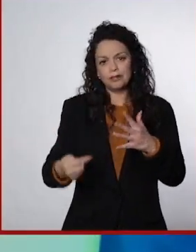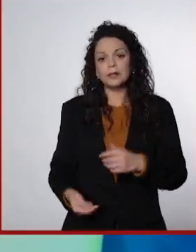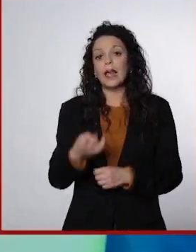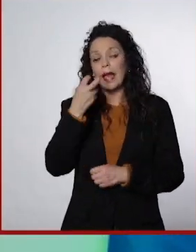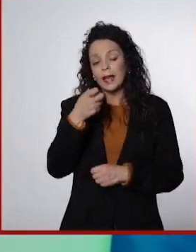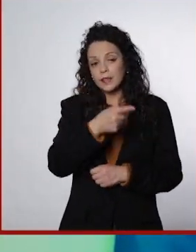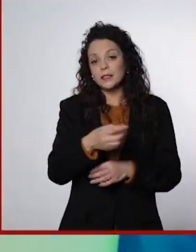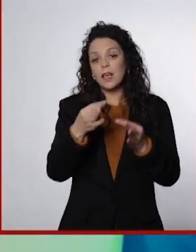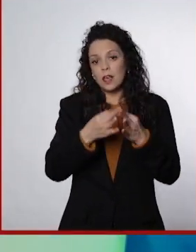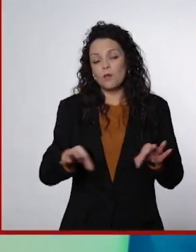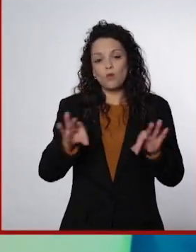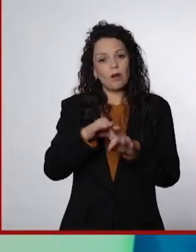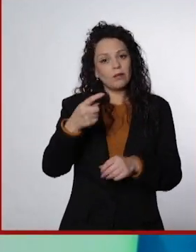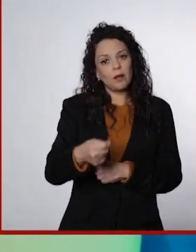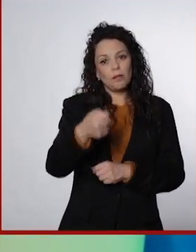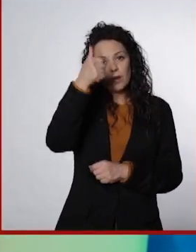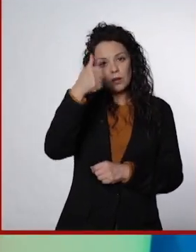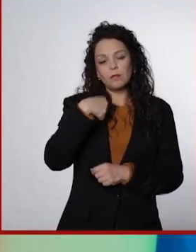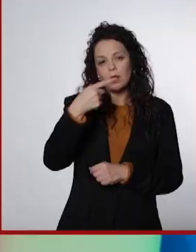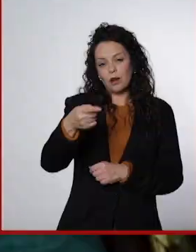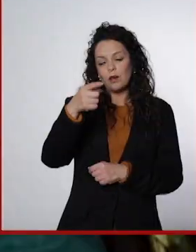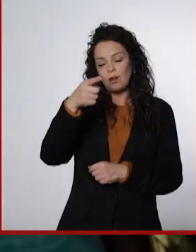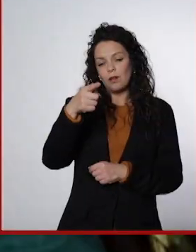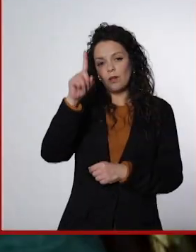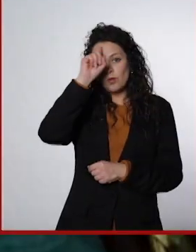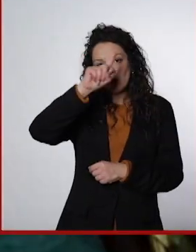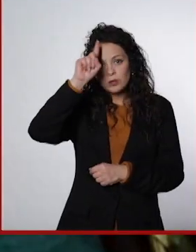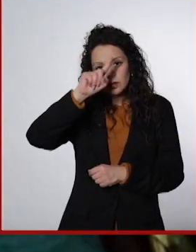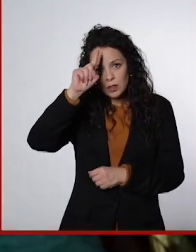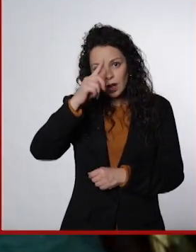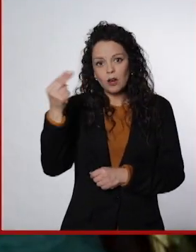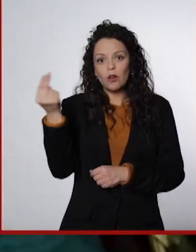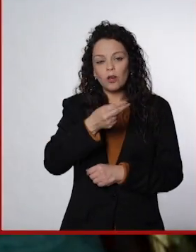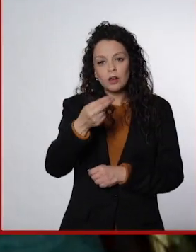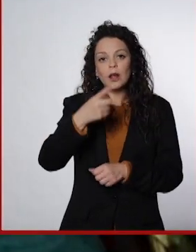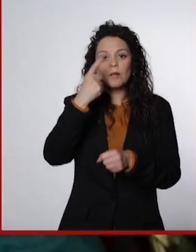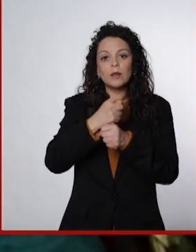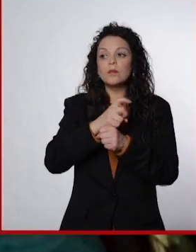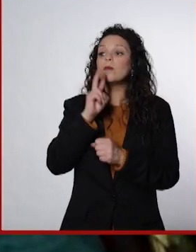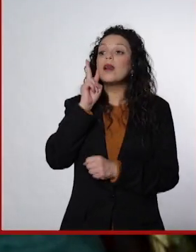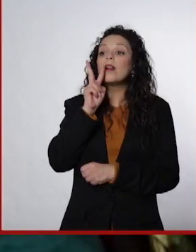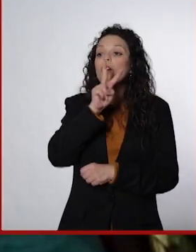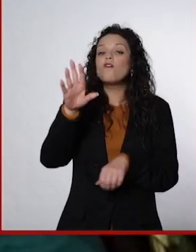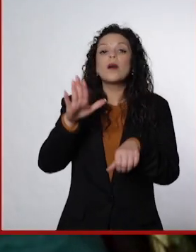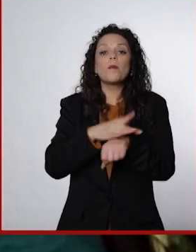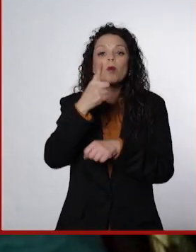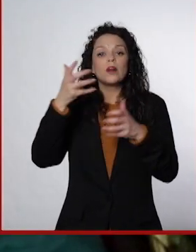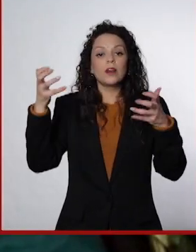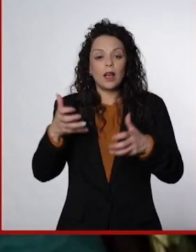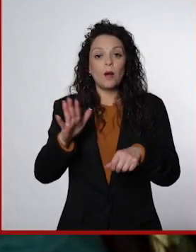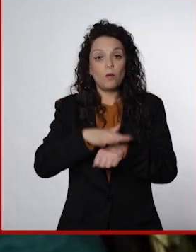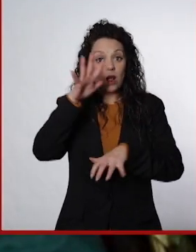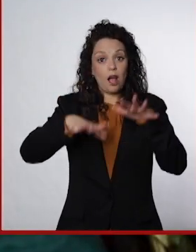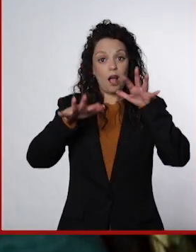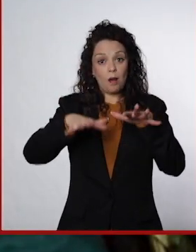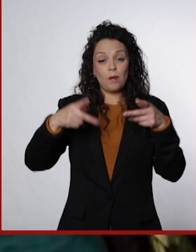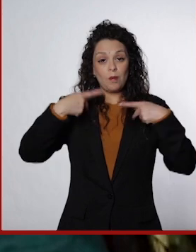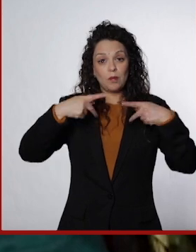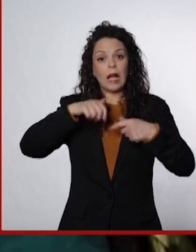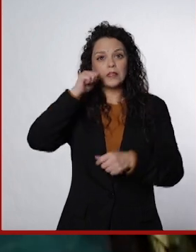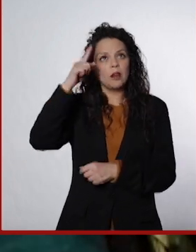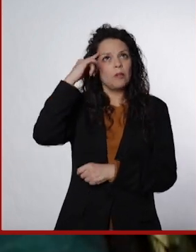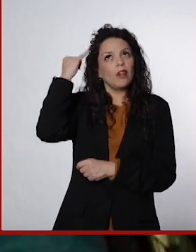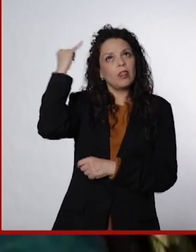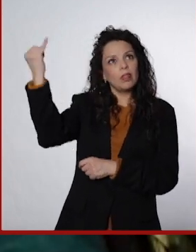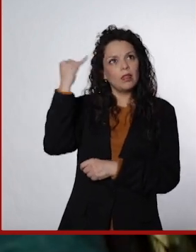lo primero que yo recomendaría. Porque a veces nos hacemos como muchos nudos en la cabeza que